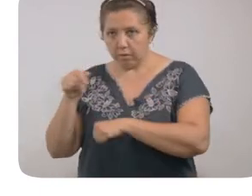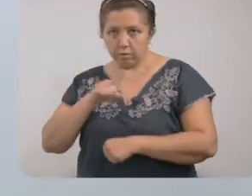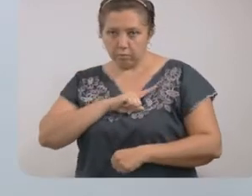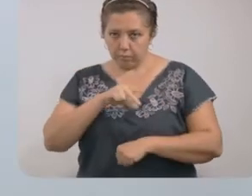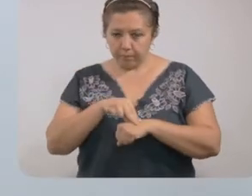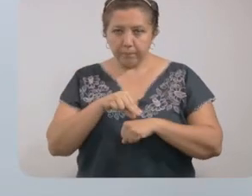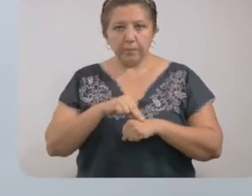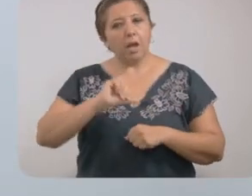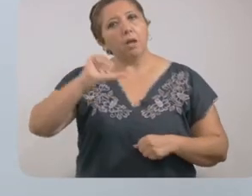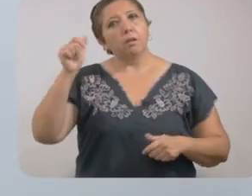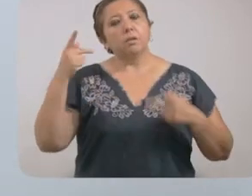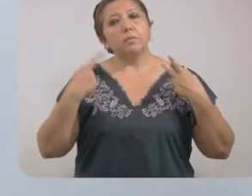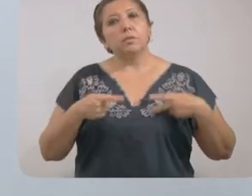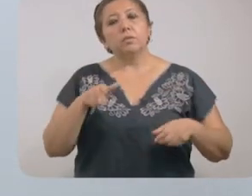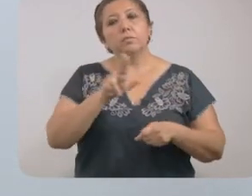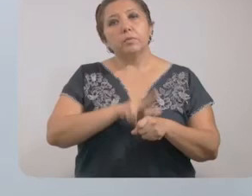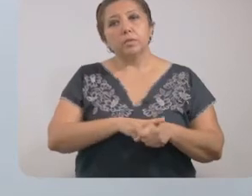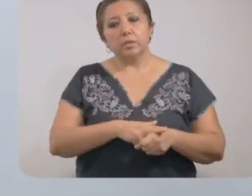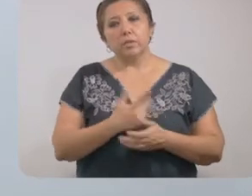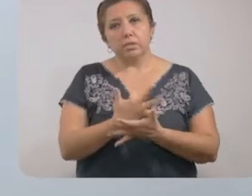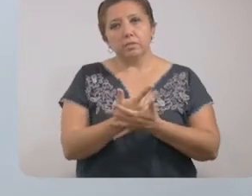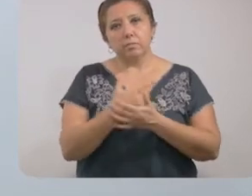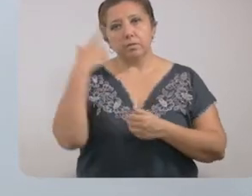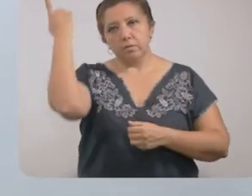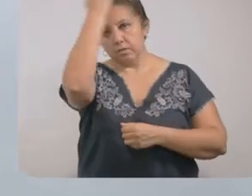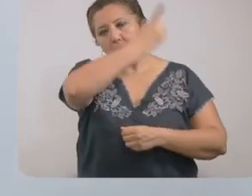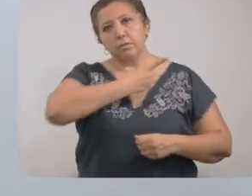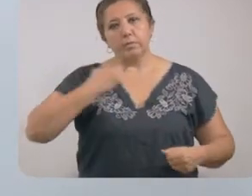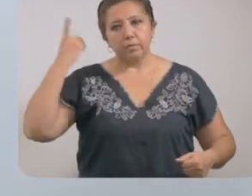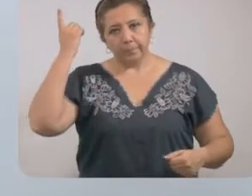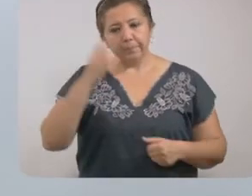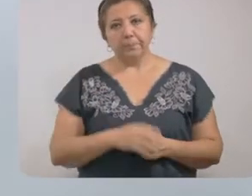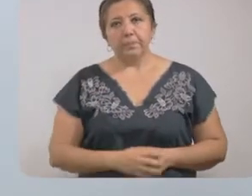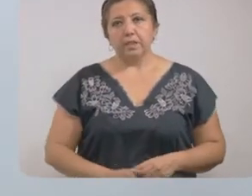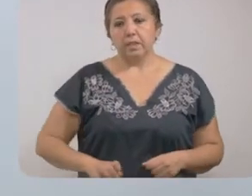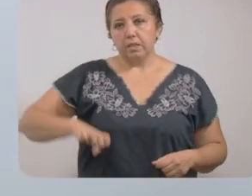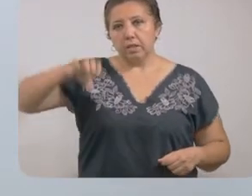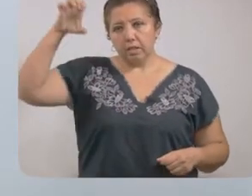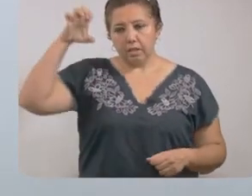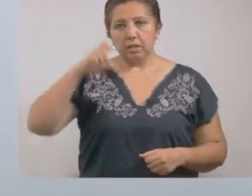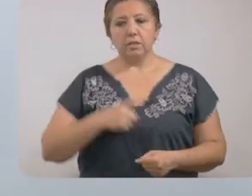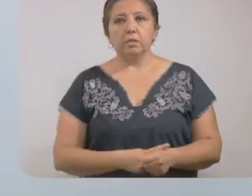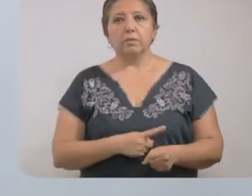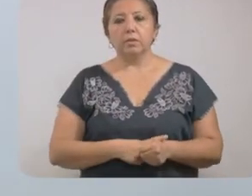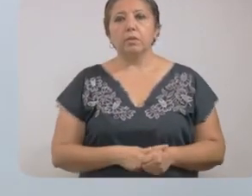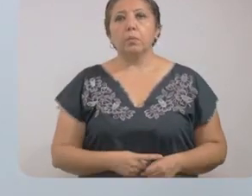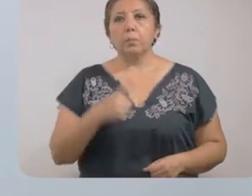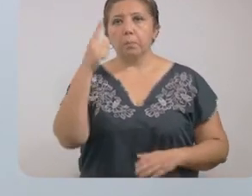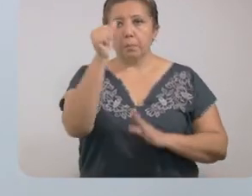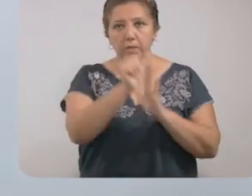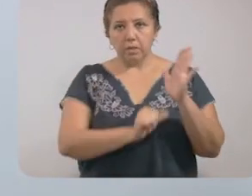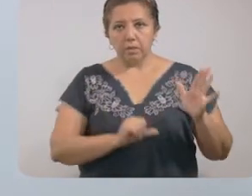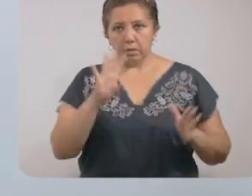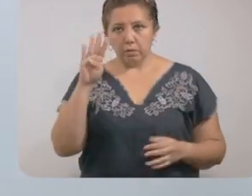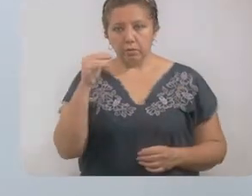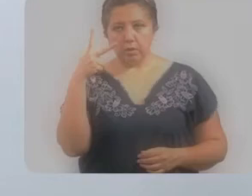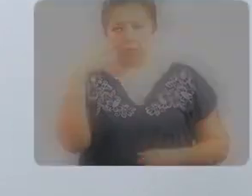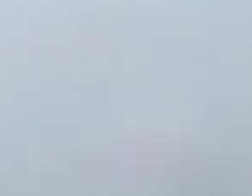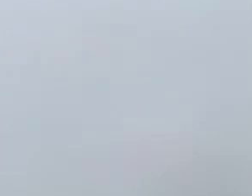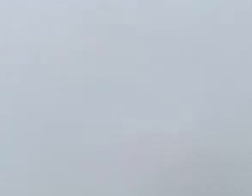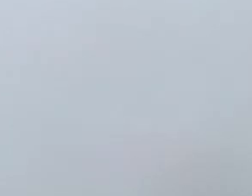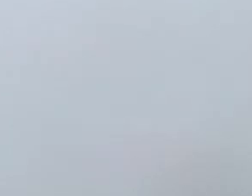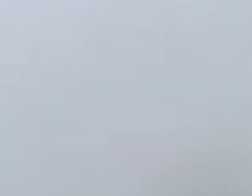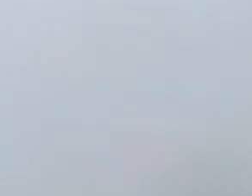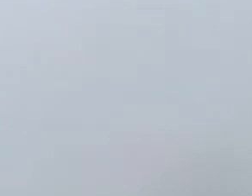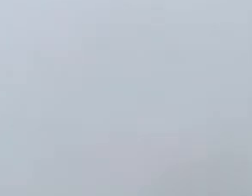total. Hay otros pacientes hospitalizados a la espera de diagnóstico. El rango de edad de los casos confirmados es de un mes a 98